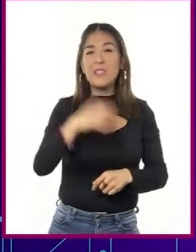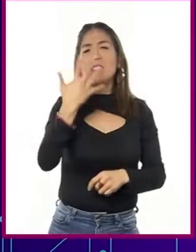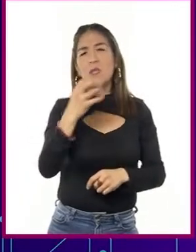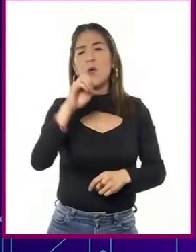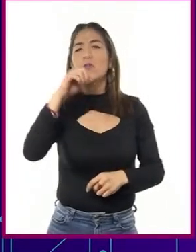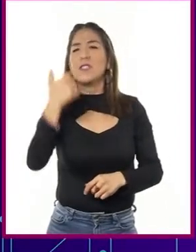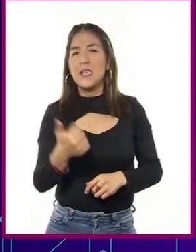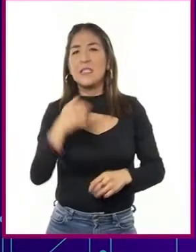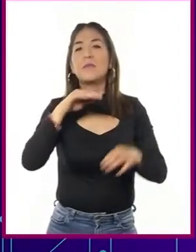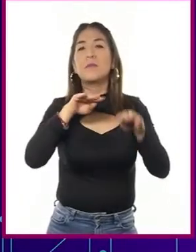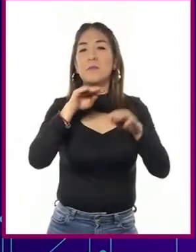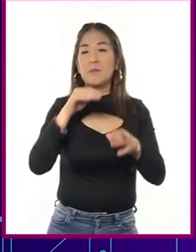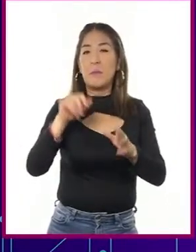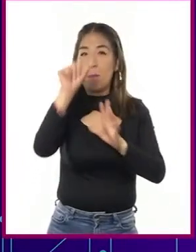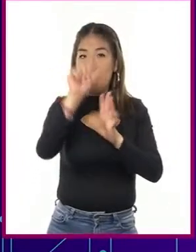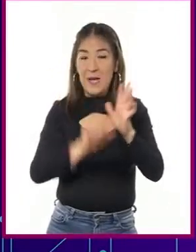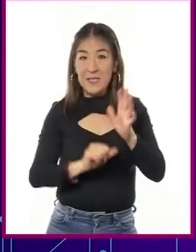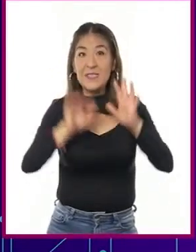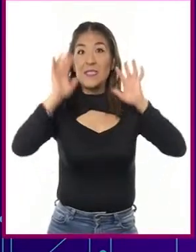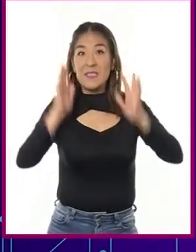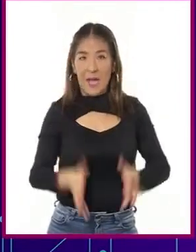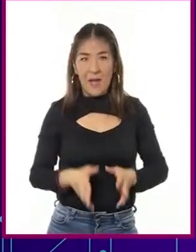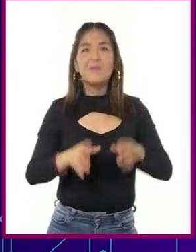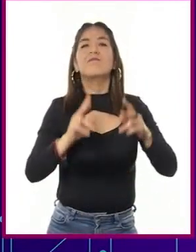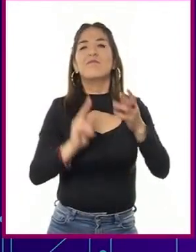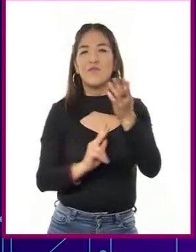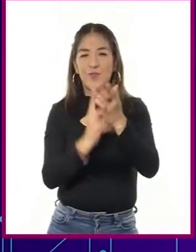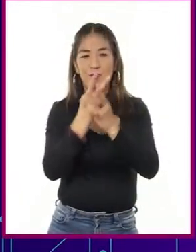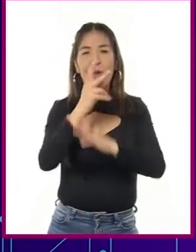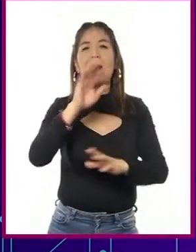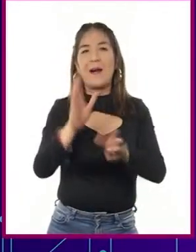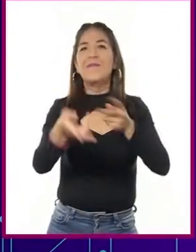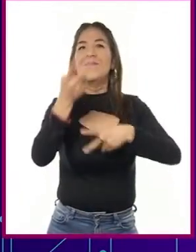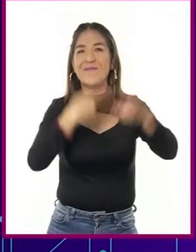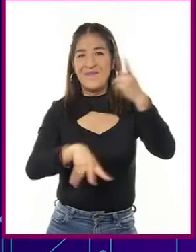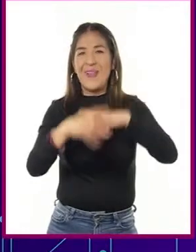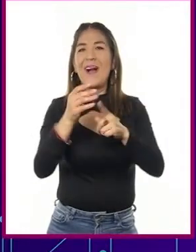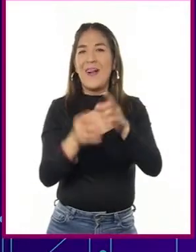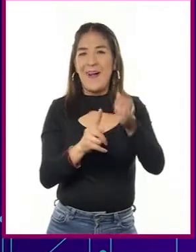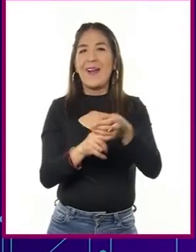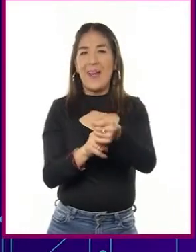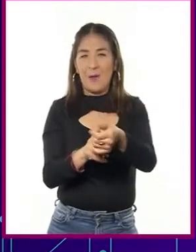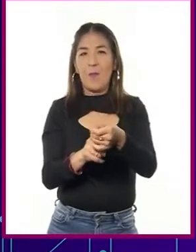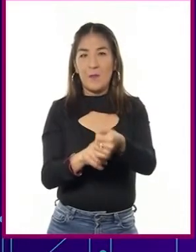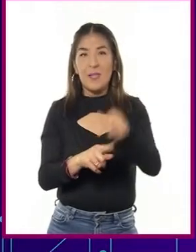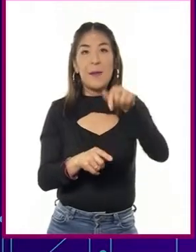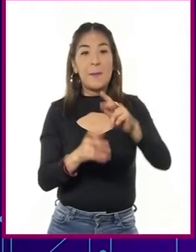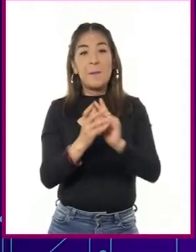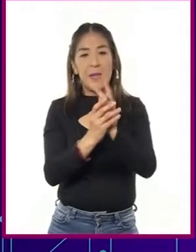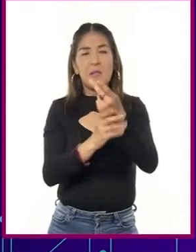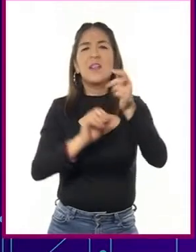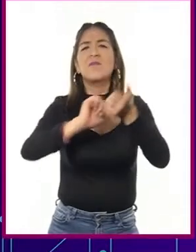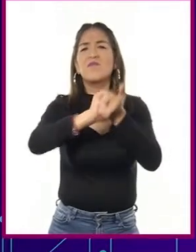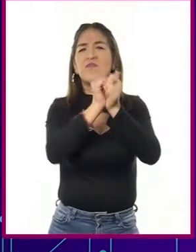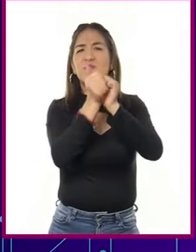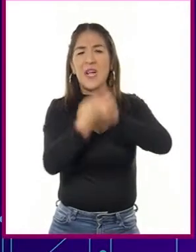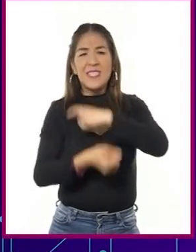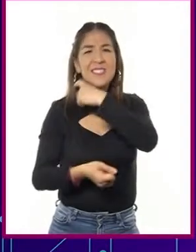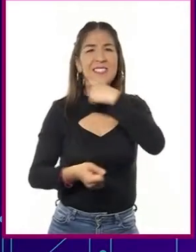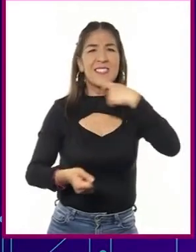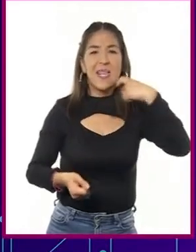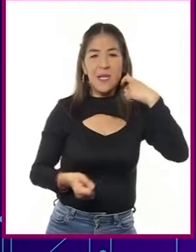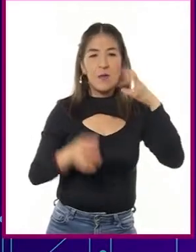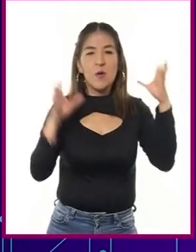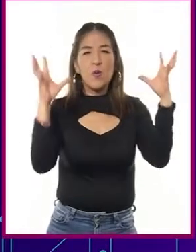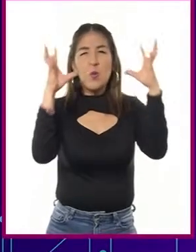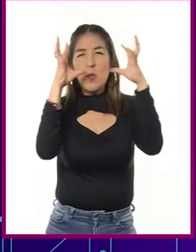siembra, ya podemos estar cosechando los cacahuates. Veremos que la planta empieza a secarse y las hojas